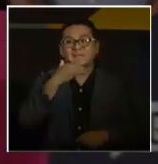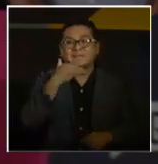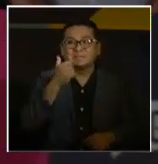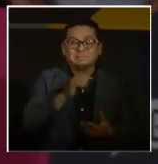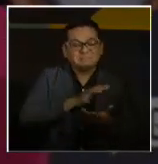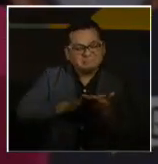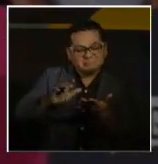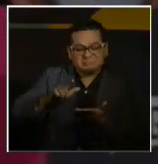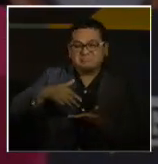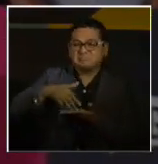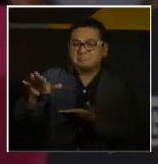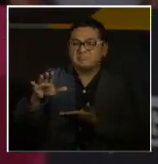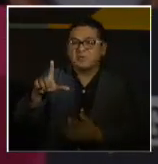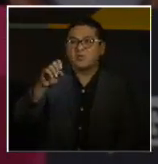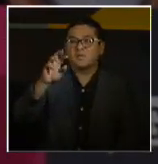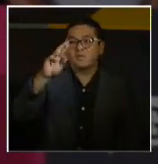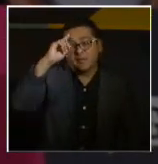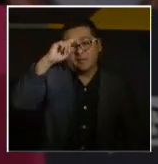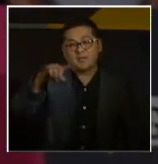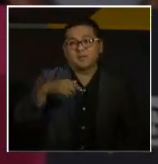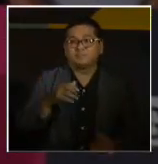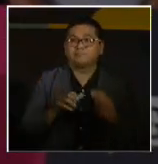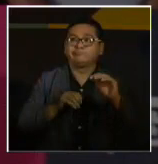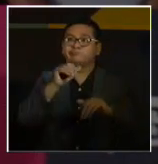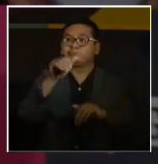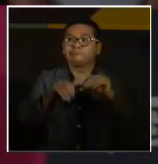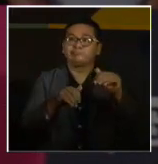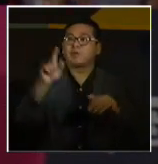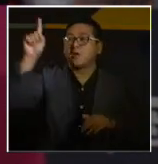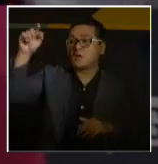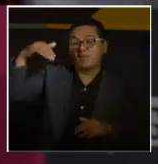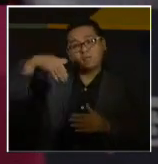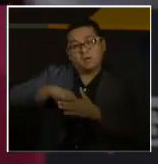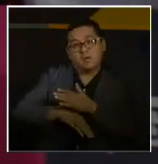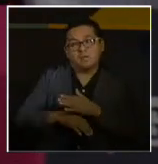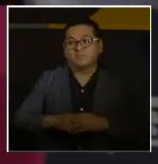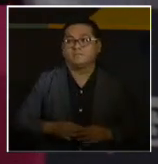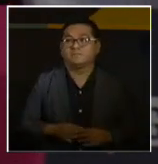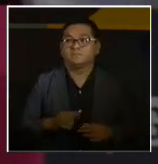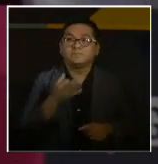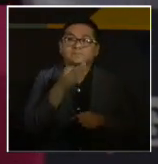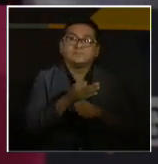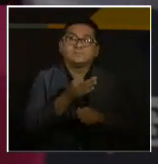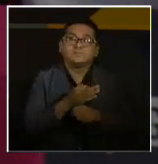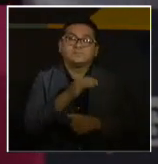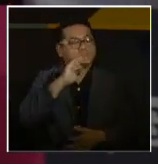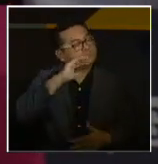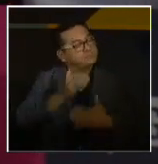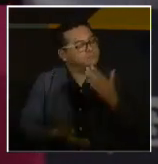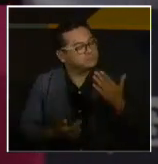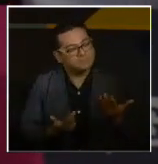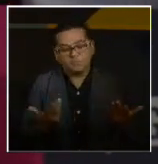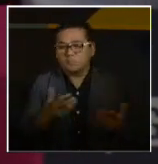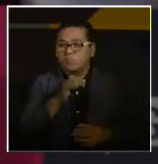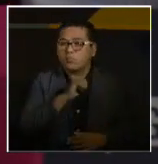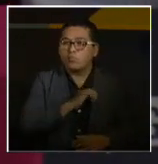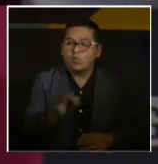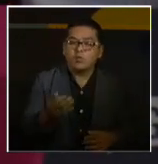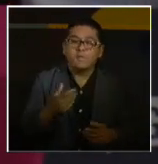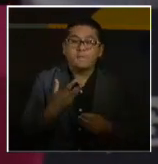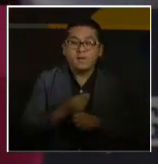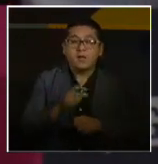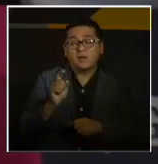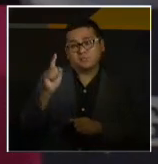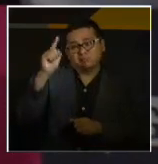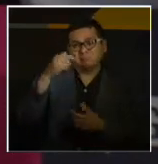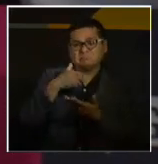hay que barrerla, como dice López Obrador, como las escaleras, de arriba hacia abajo. En el momento que acabemos con la impunidad, con los funcionarios